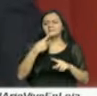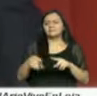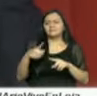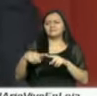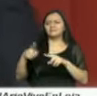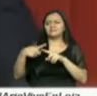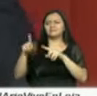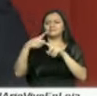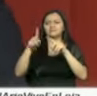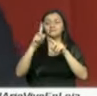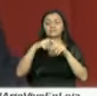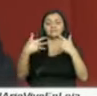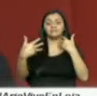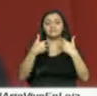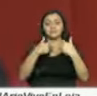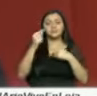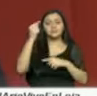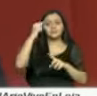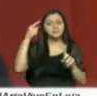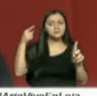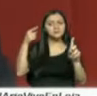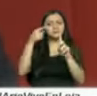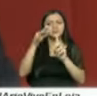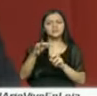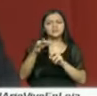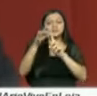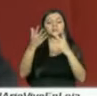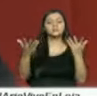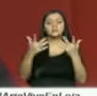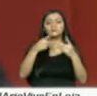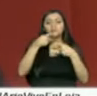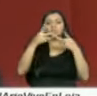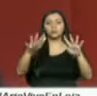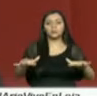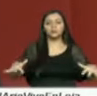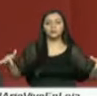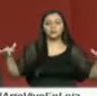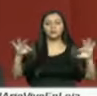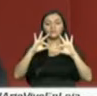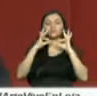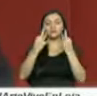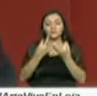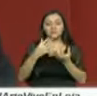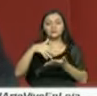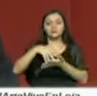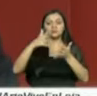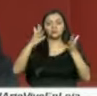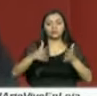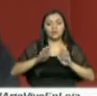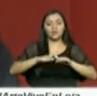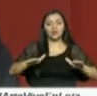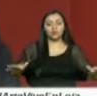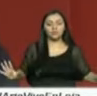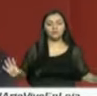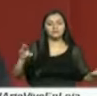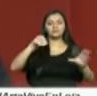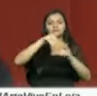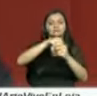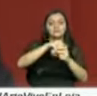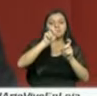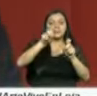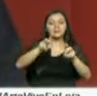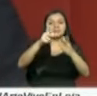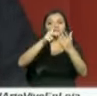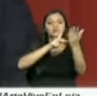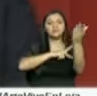espectáculos pensados especialmente para que el público familiar y estudiantil tenga un mayor acceso a la